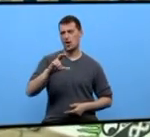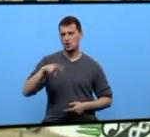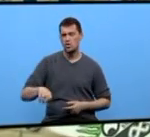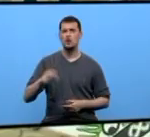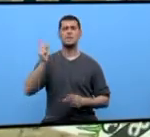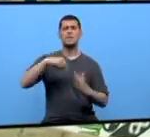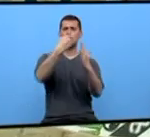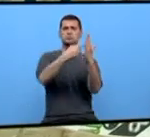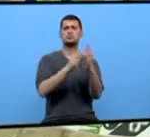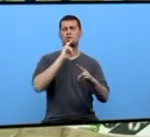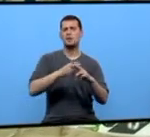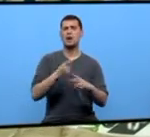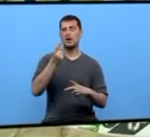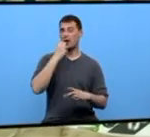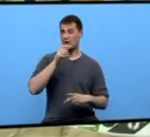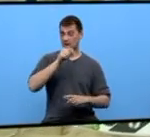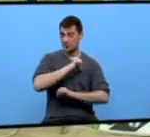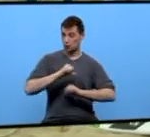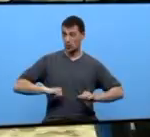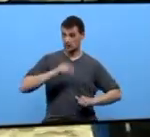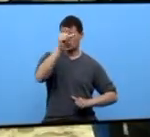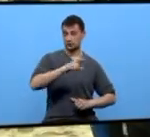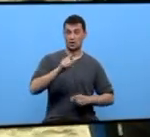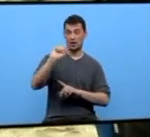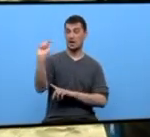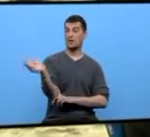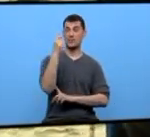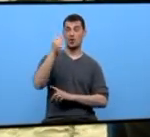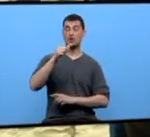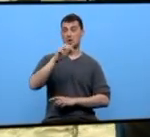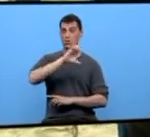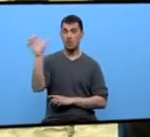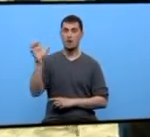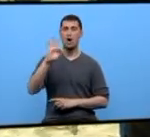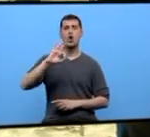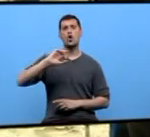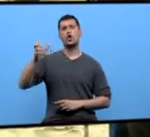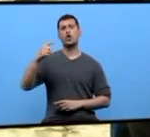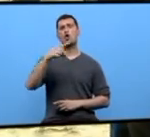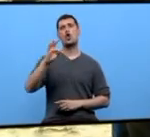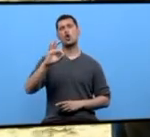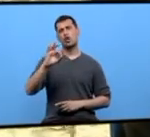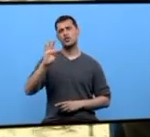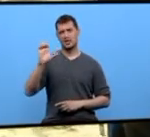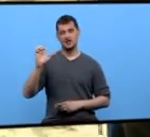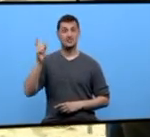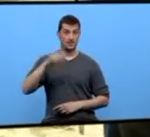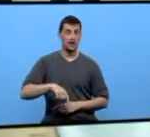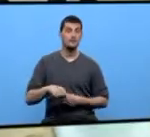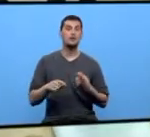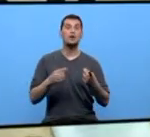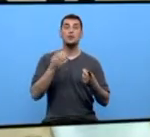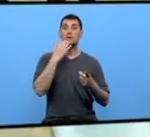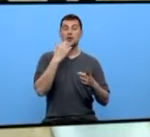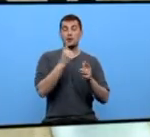entre eles o actual campeón de Europa portugués Marlon Lipke ou a forza donostiarra Borja Gote, entre moitos outros. O cupo para solicitar material